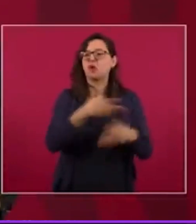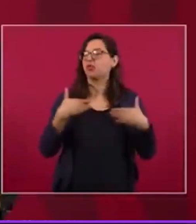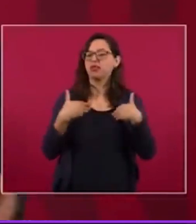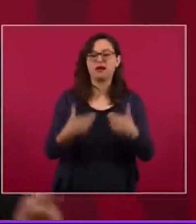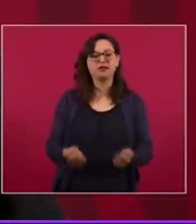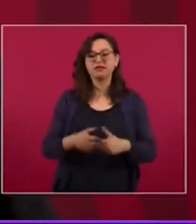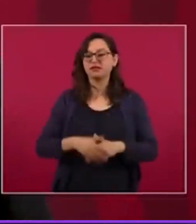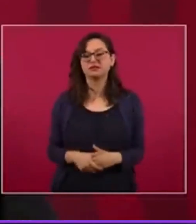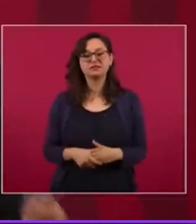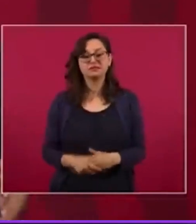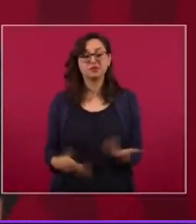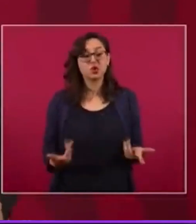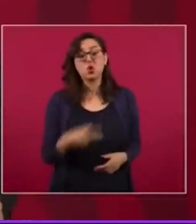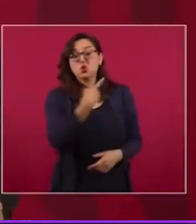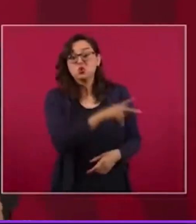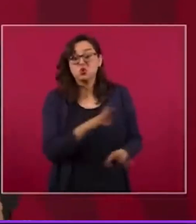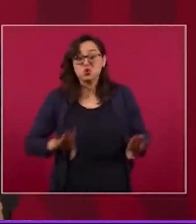de su estrategia